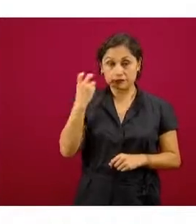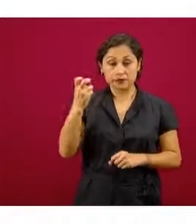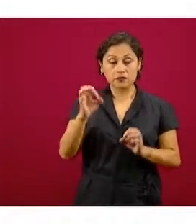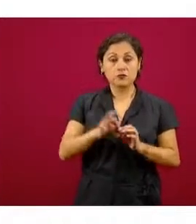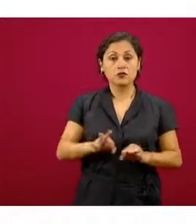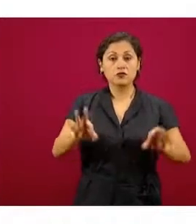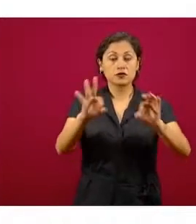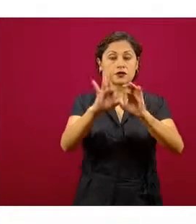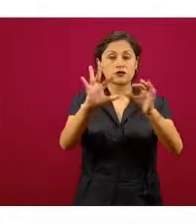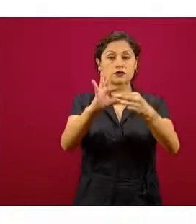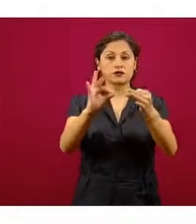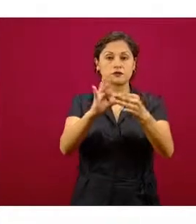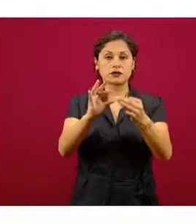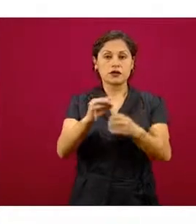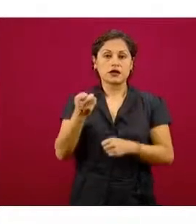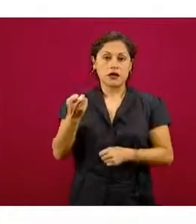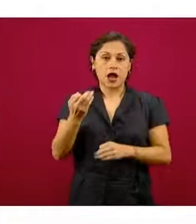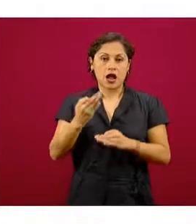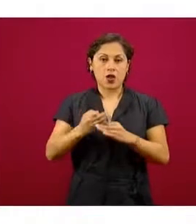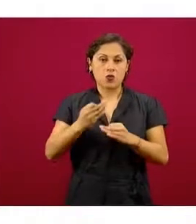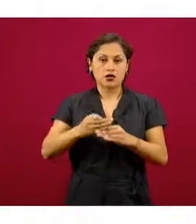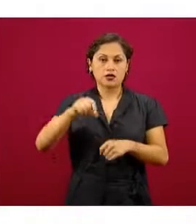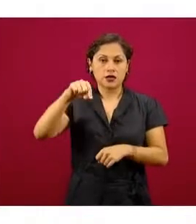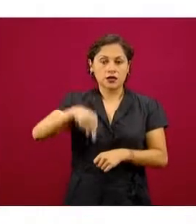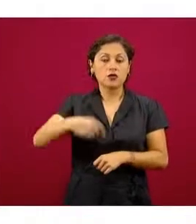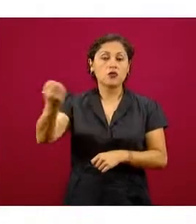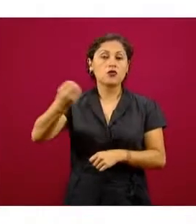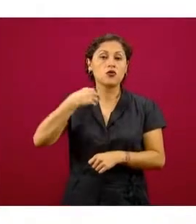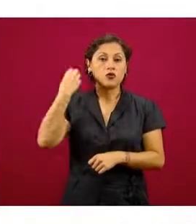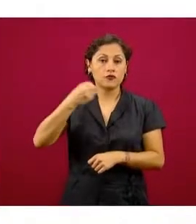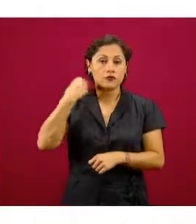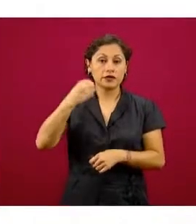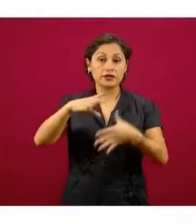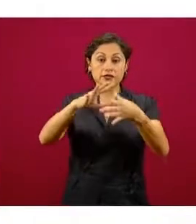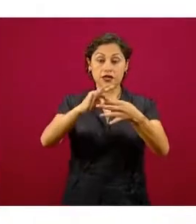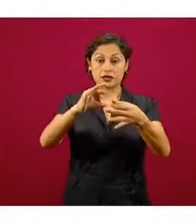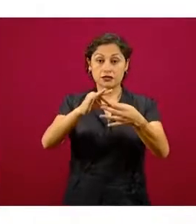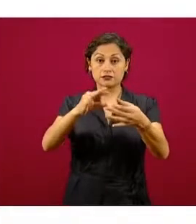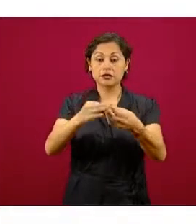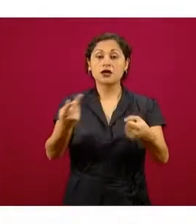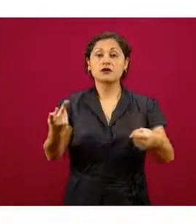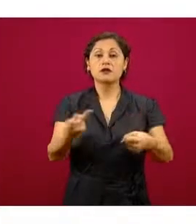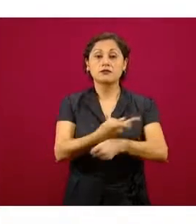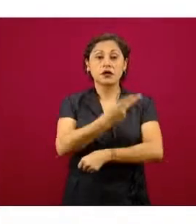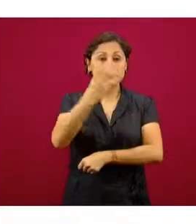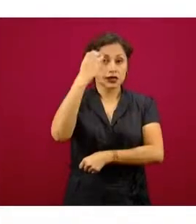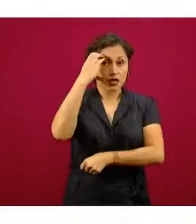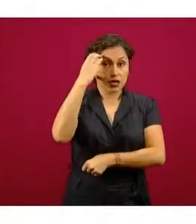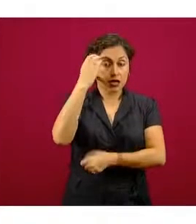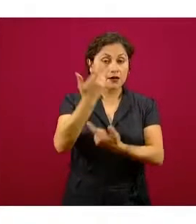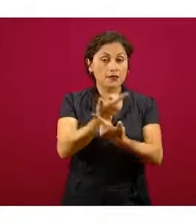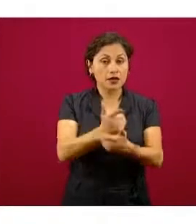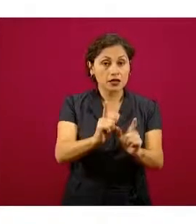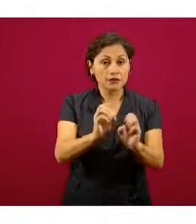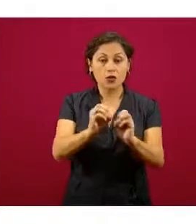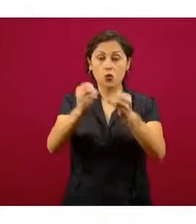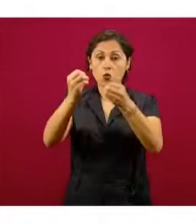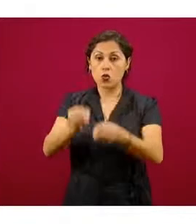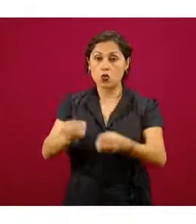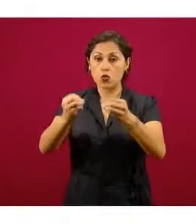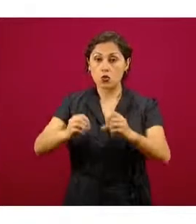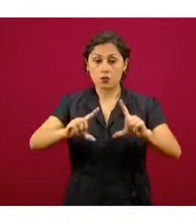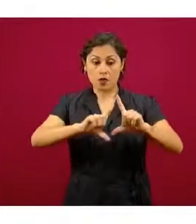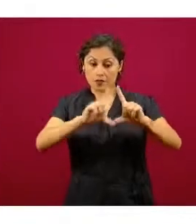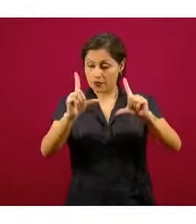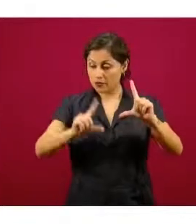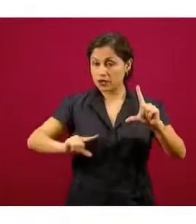como en este nivel y en esta conferencia estamos presentando la disponibilidad y ocupación a nivel nacional, y